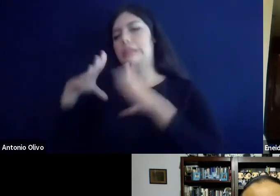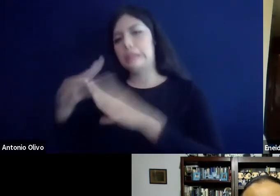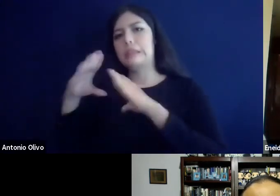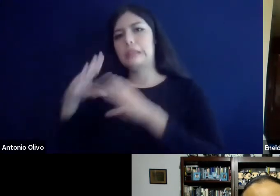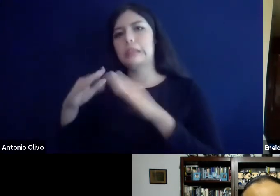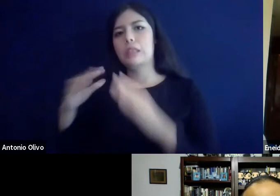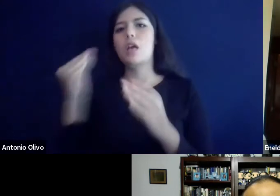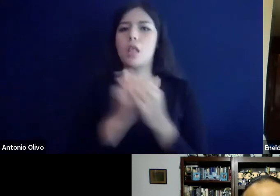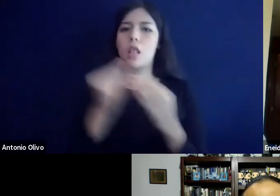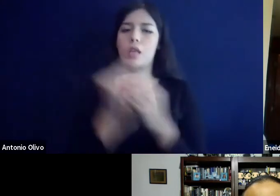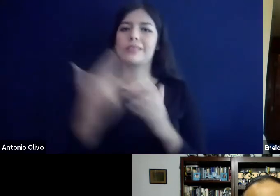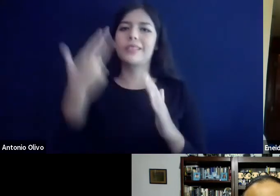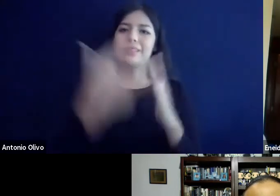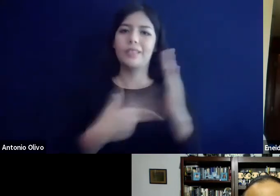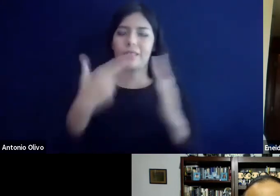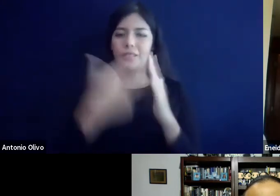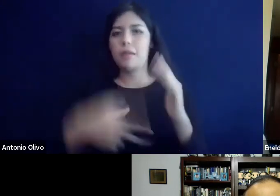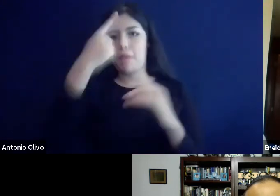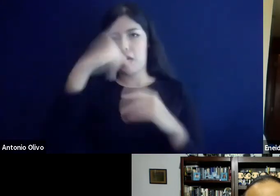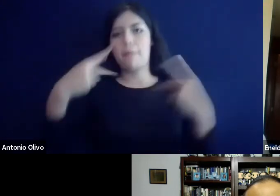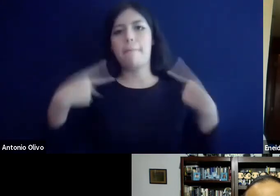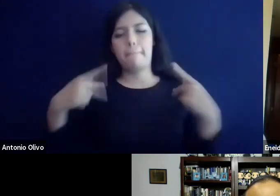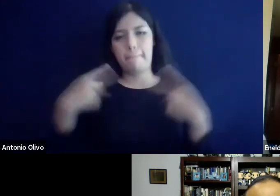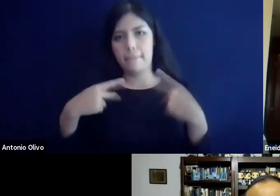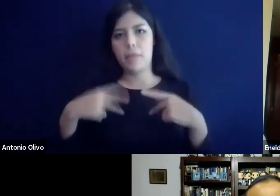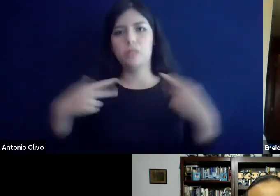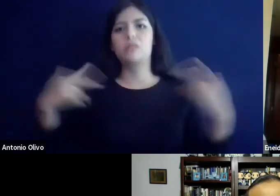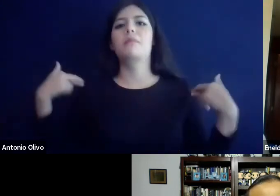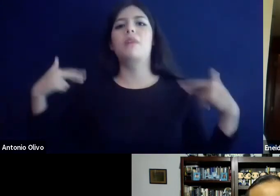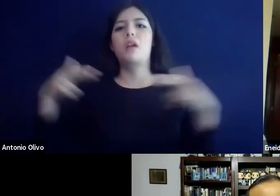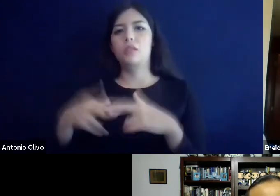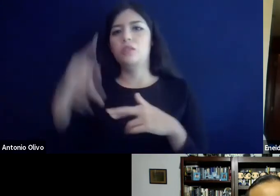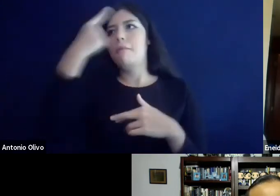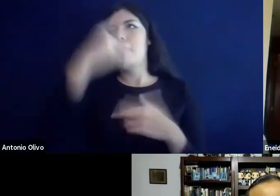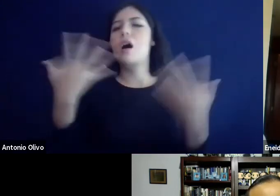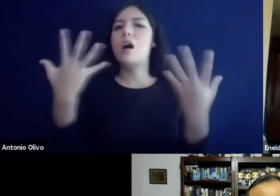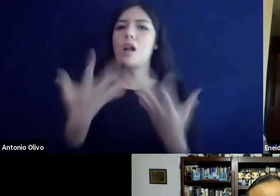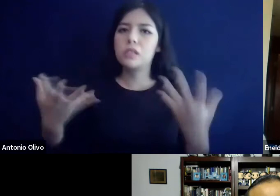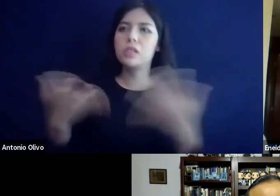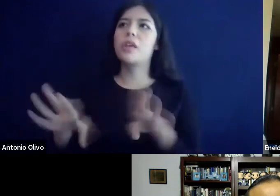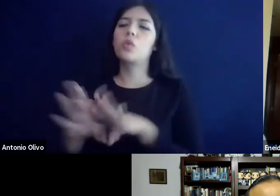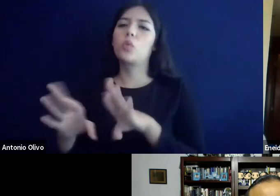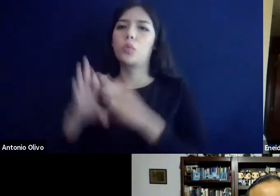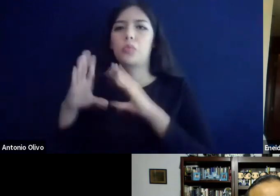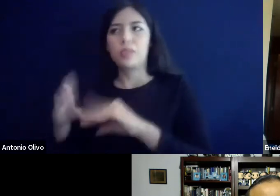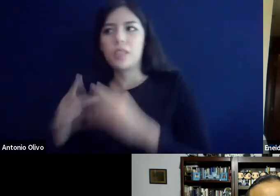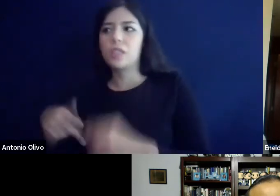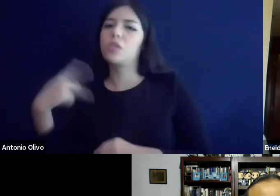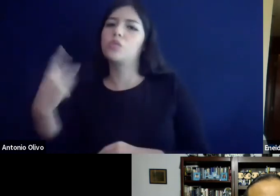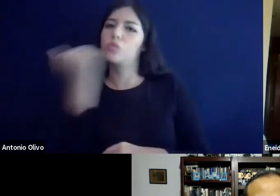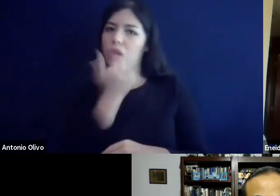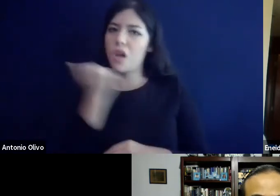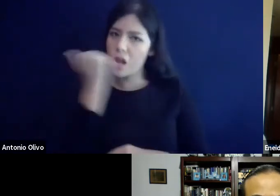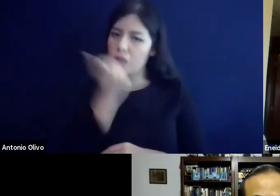taller para docentes, sobre todo, de creación de materiales digitales accesibles. Y